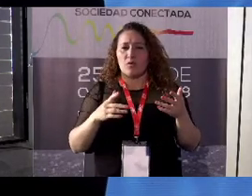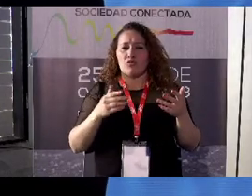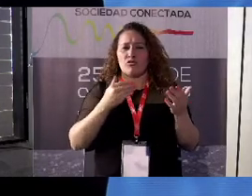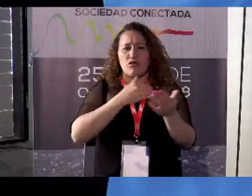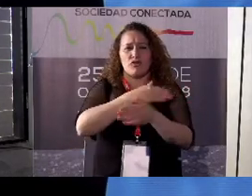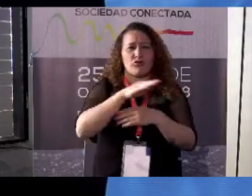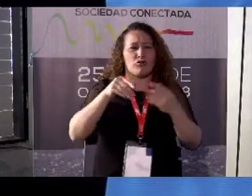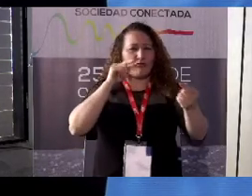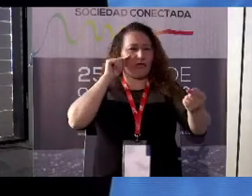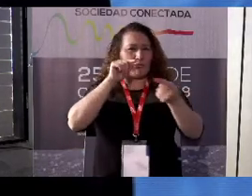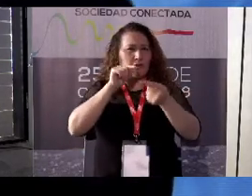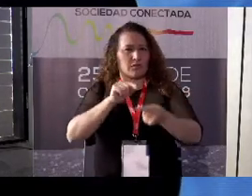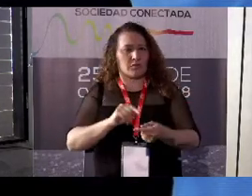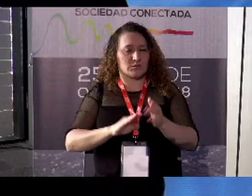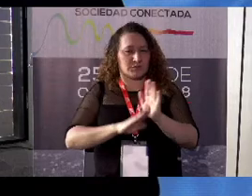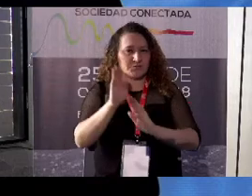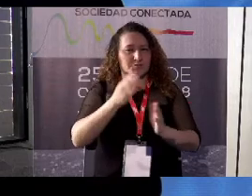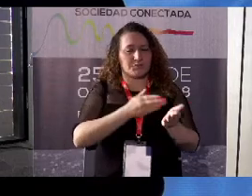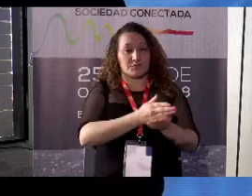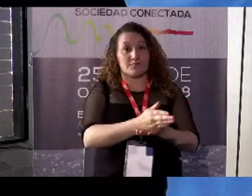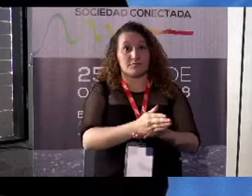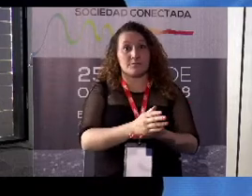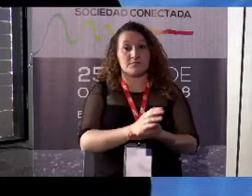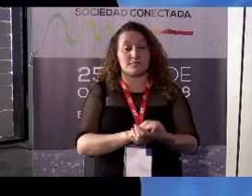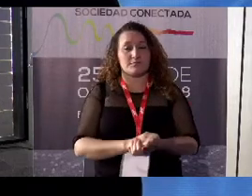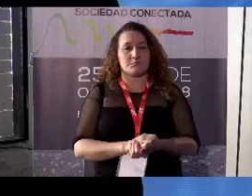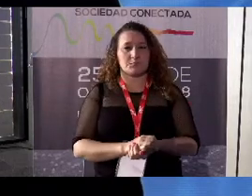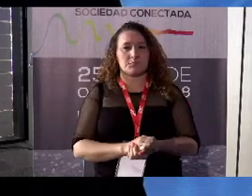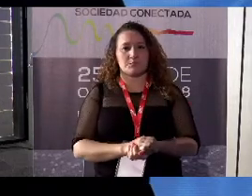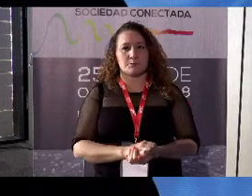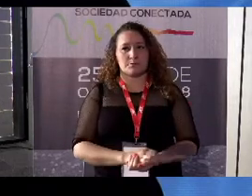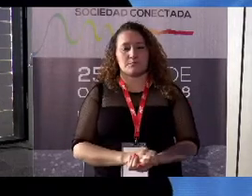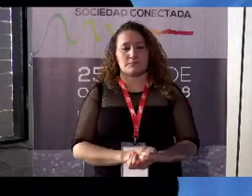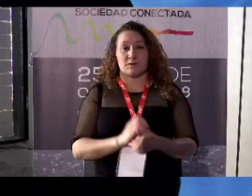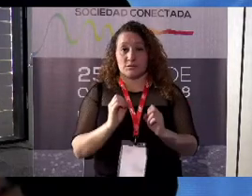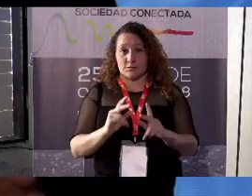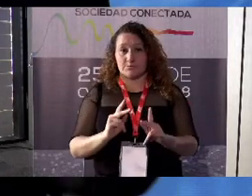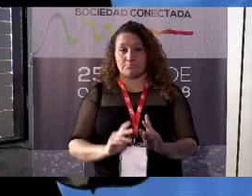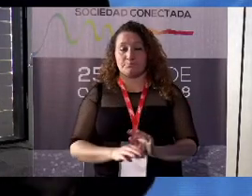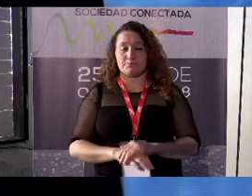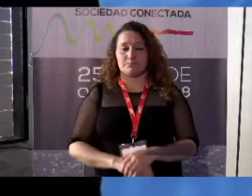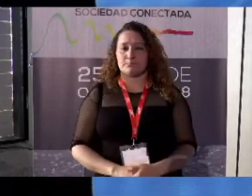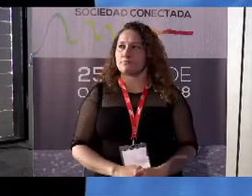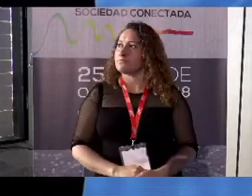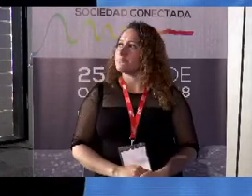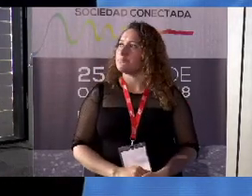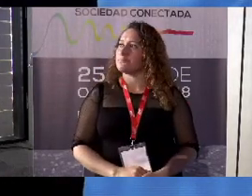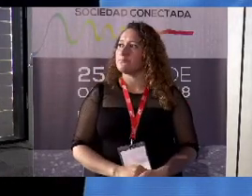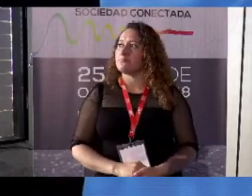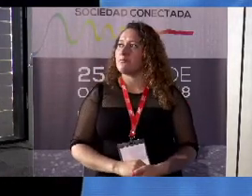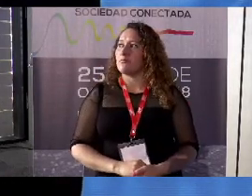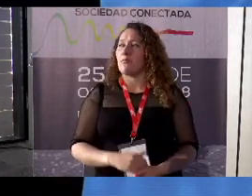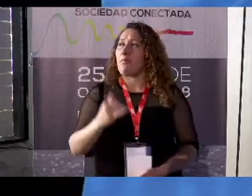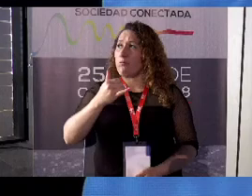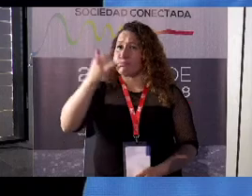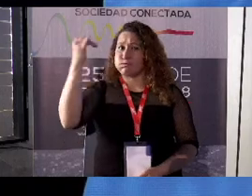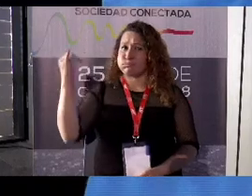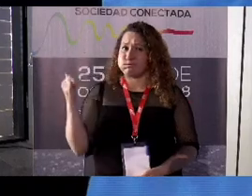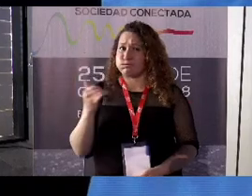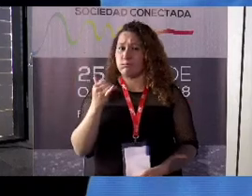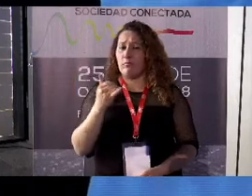pretenden los objetivos de desarrollo sostenible Okay Estos son En definitiva los